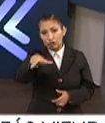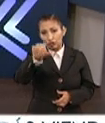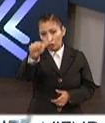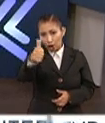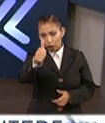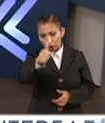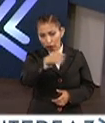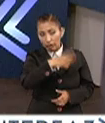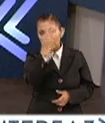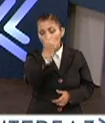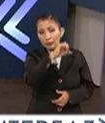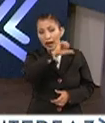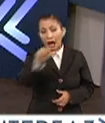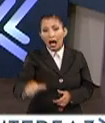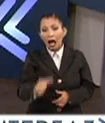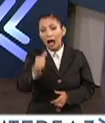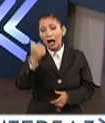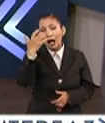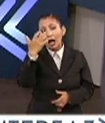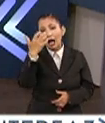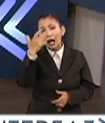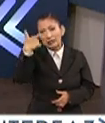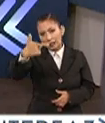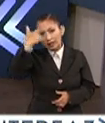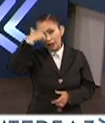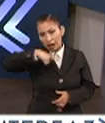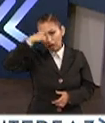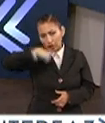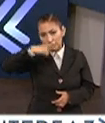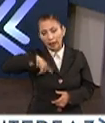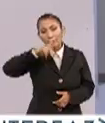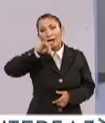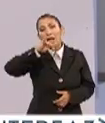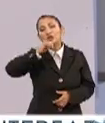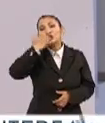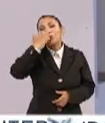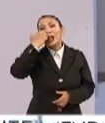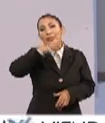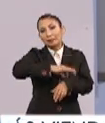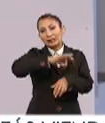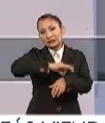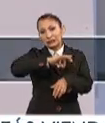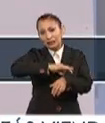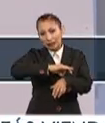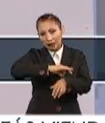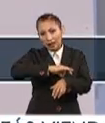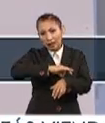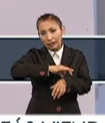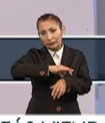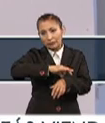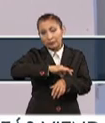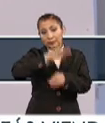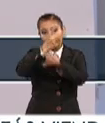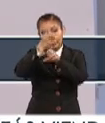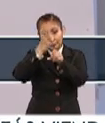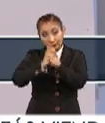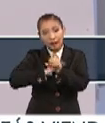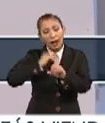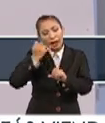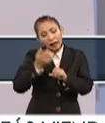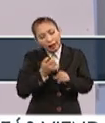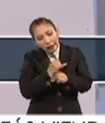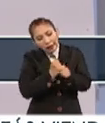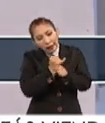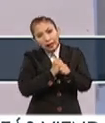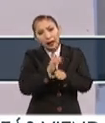16, 17 y 18 de agosto de 9 a 17 a 19 horas en el Palacio de la Escuela de Medicina. Los invitamos a consultar